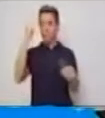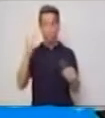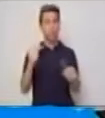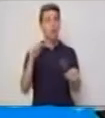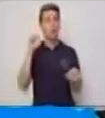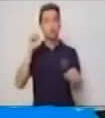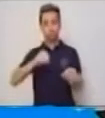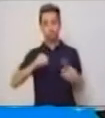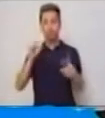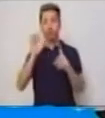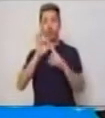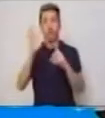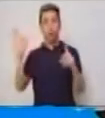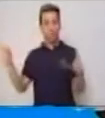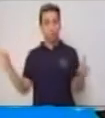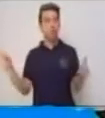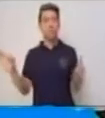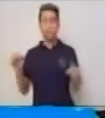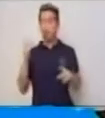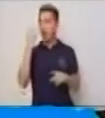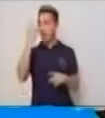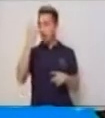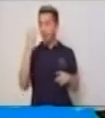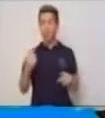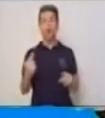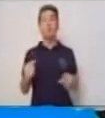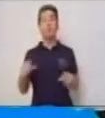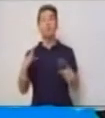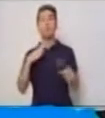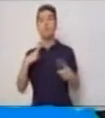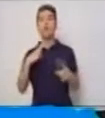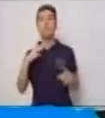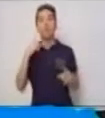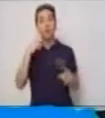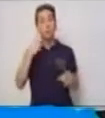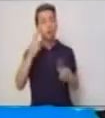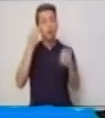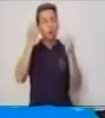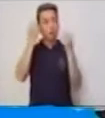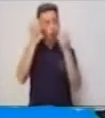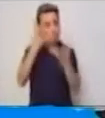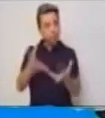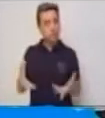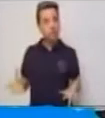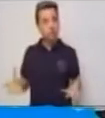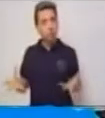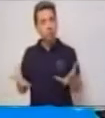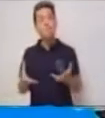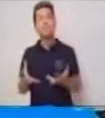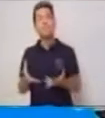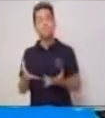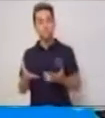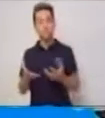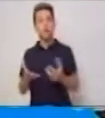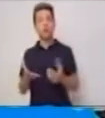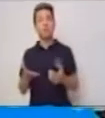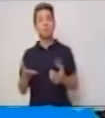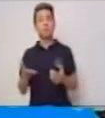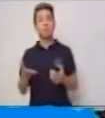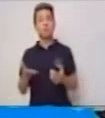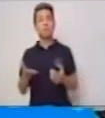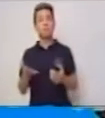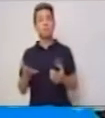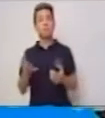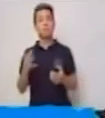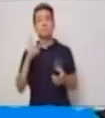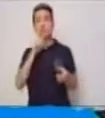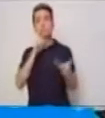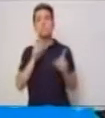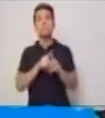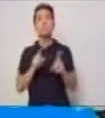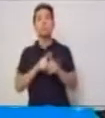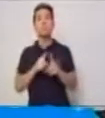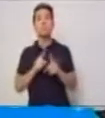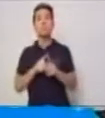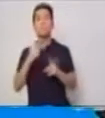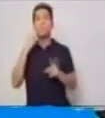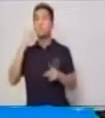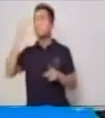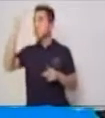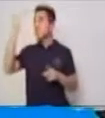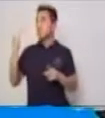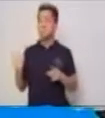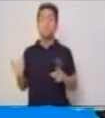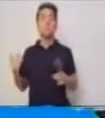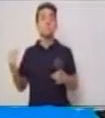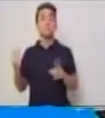tienen la característica de que nos dan una información, además de que vamos a ver las